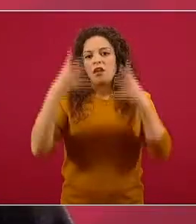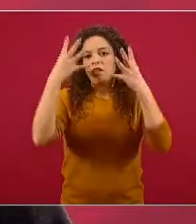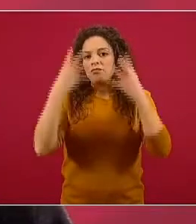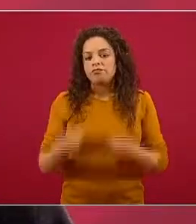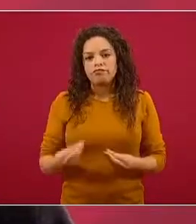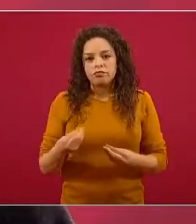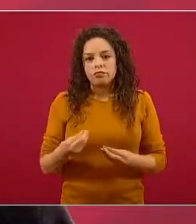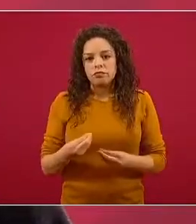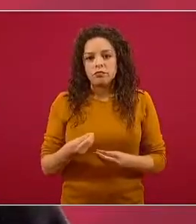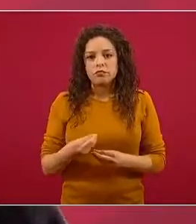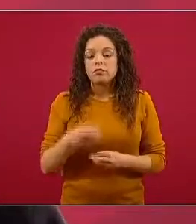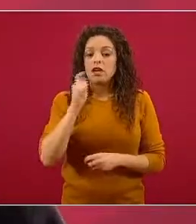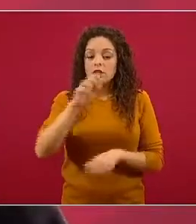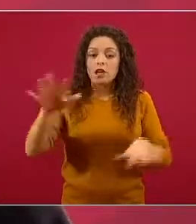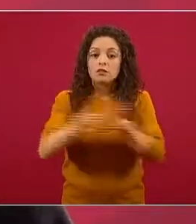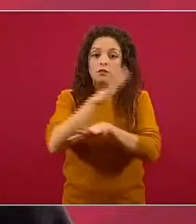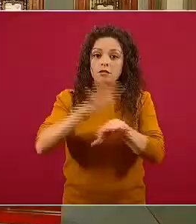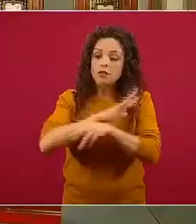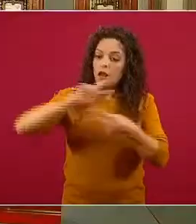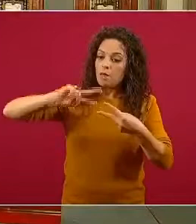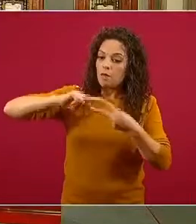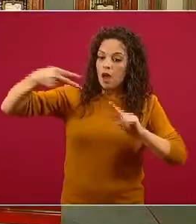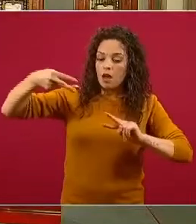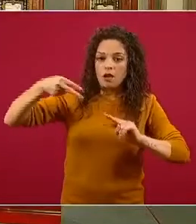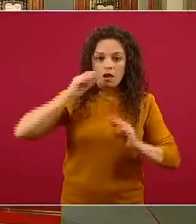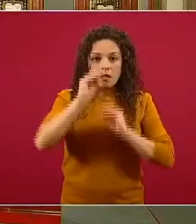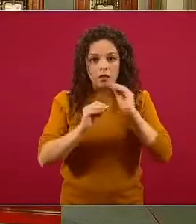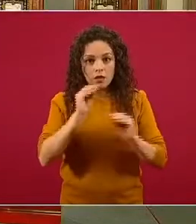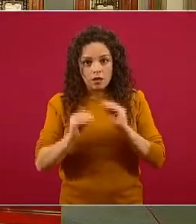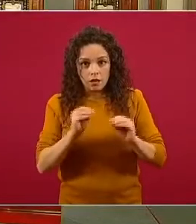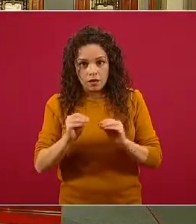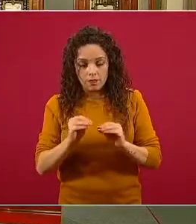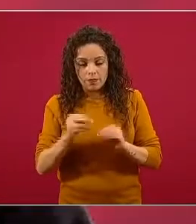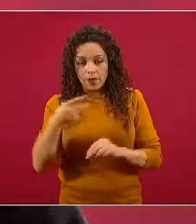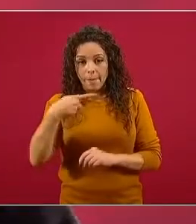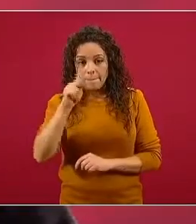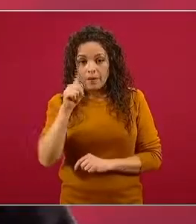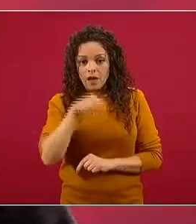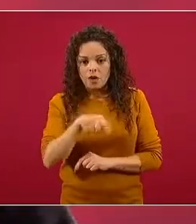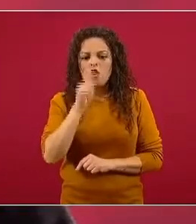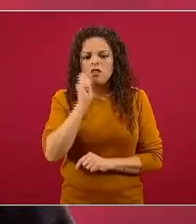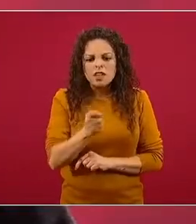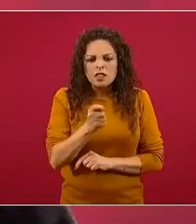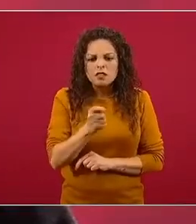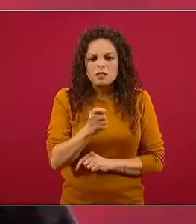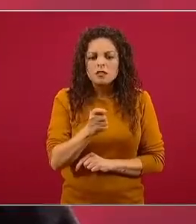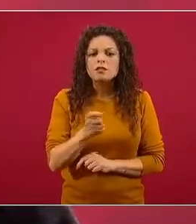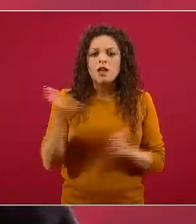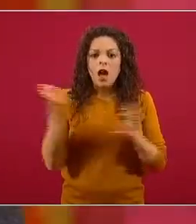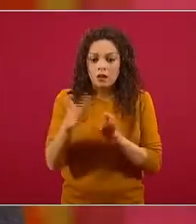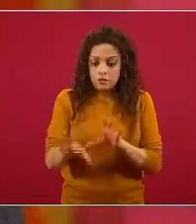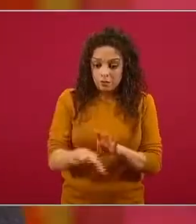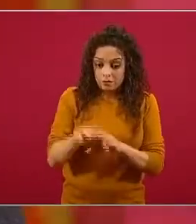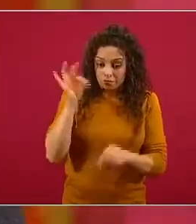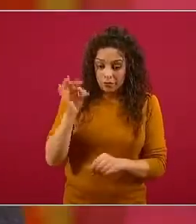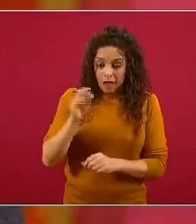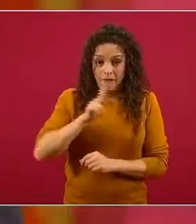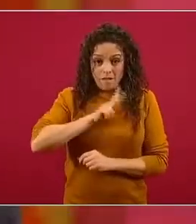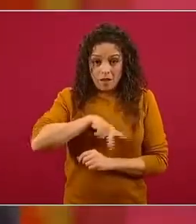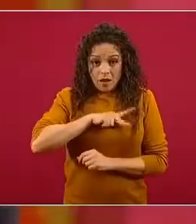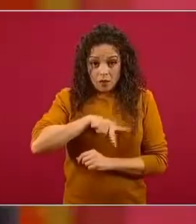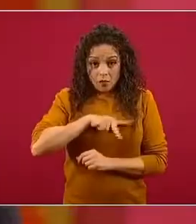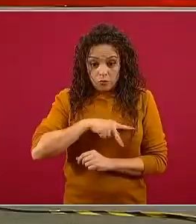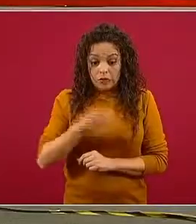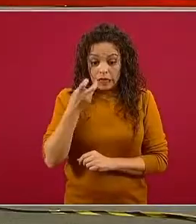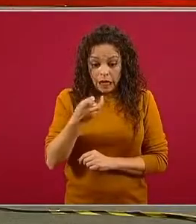modificación genética, y los principios básicos es que se extraen los virus, a los virus se